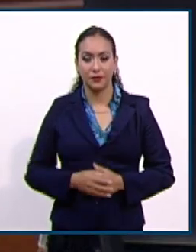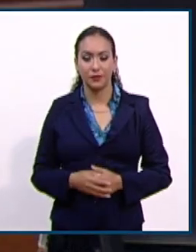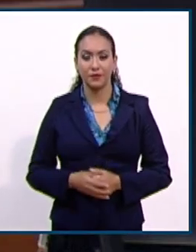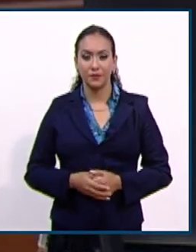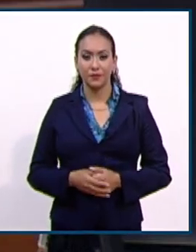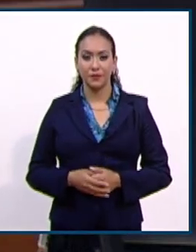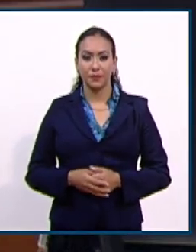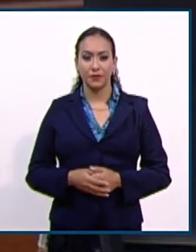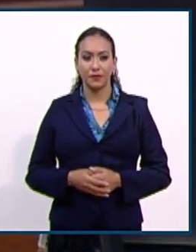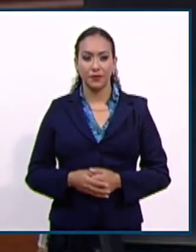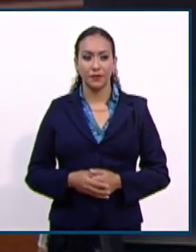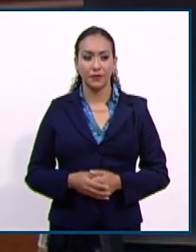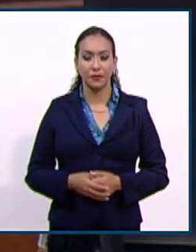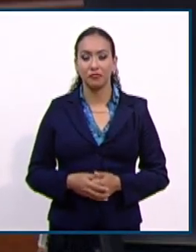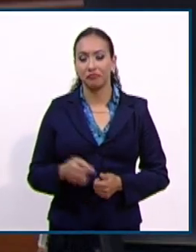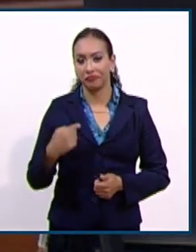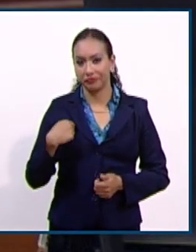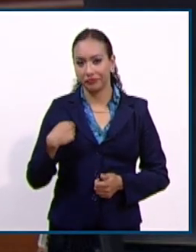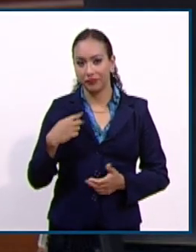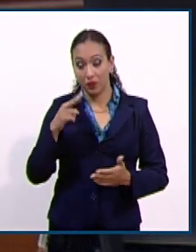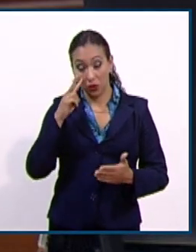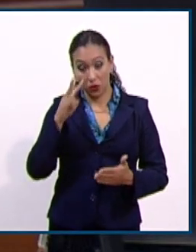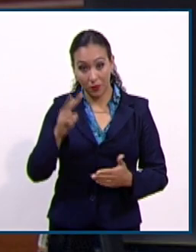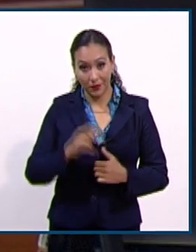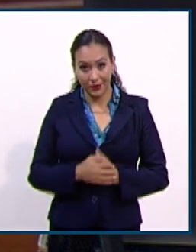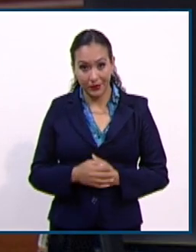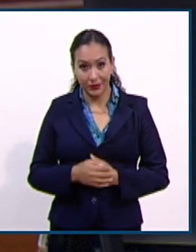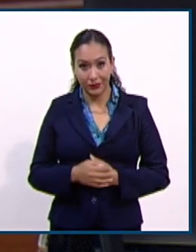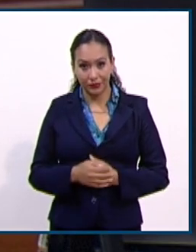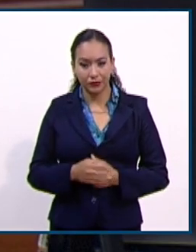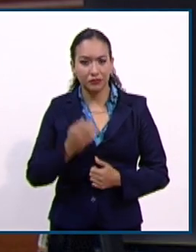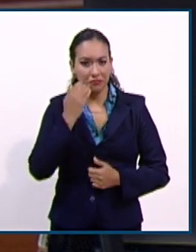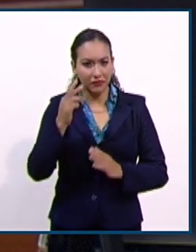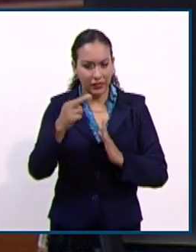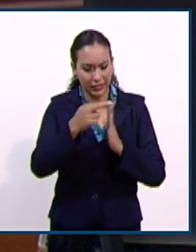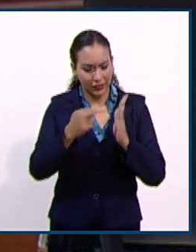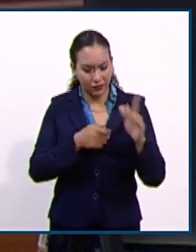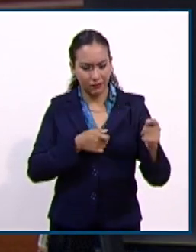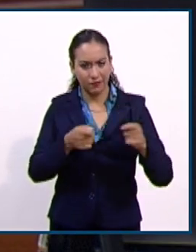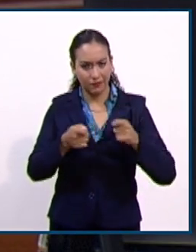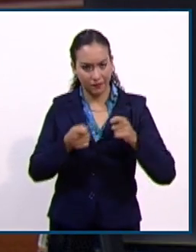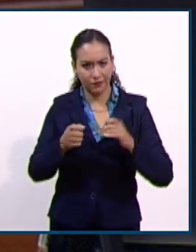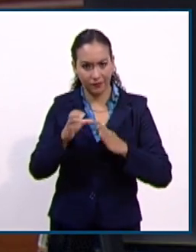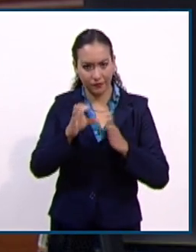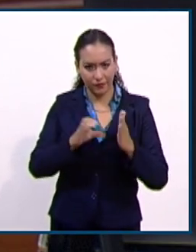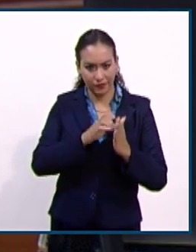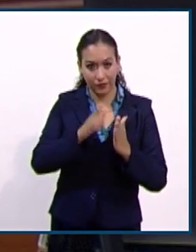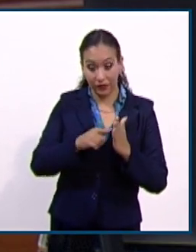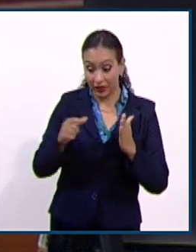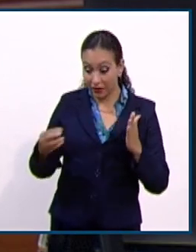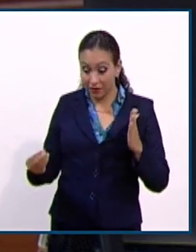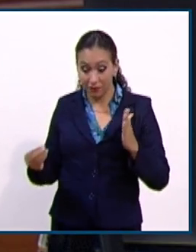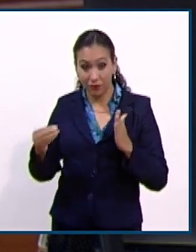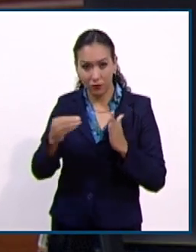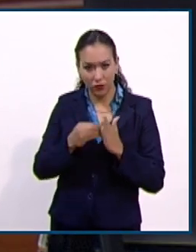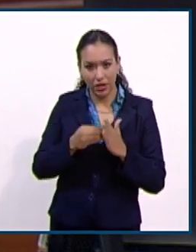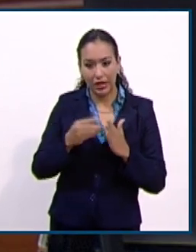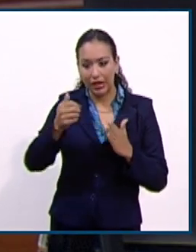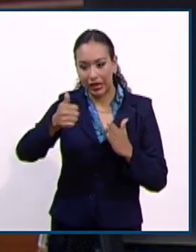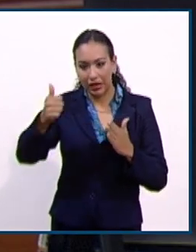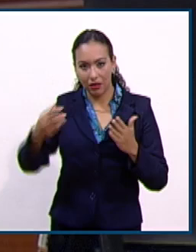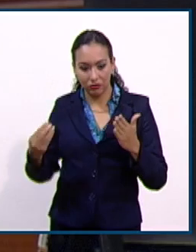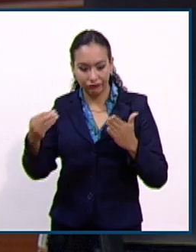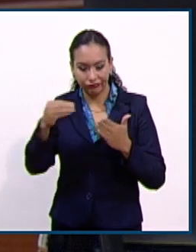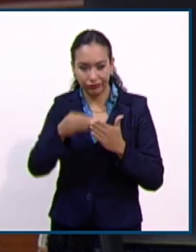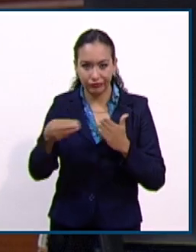Me parece a mí que convertir en parámetro de regularidad constitucional estos lineamientos uno por uno